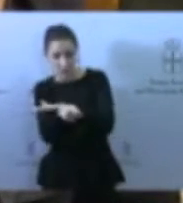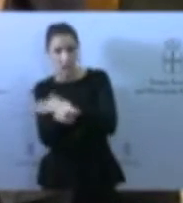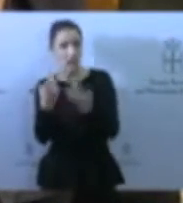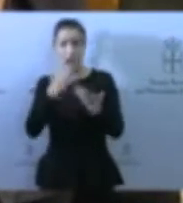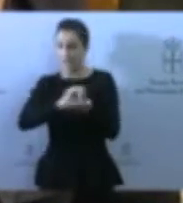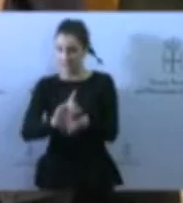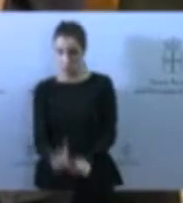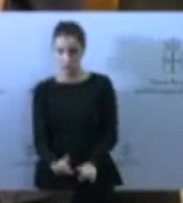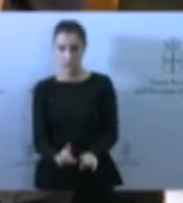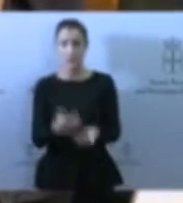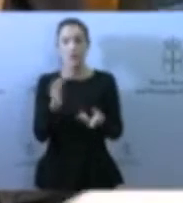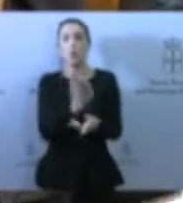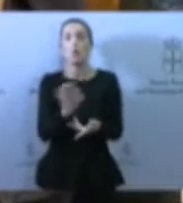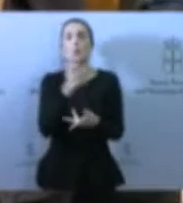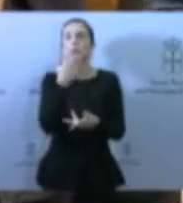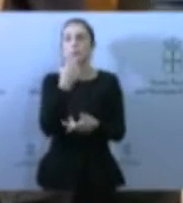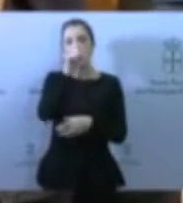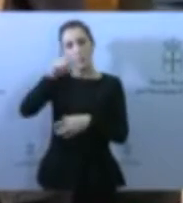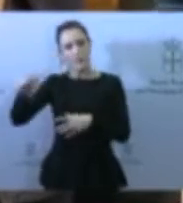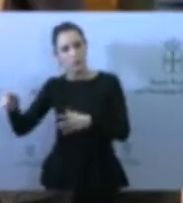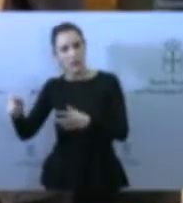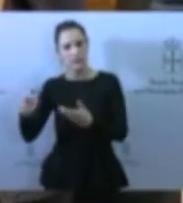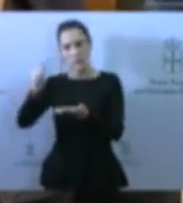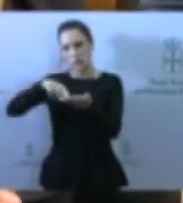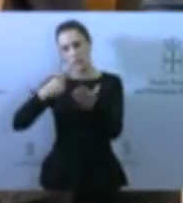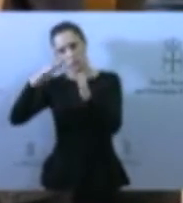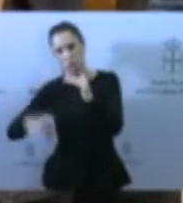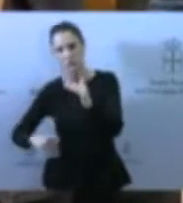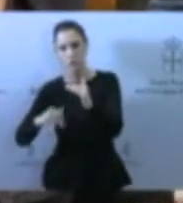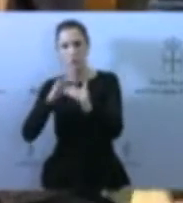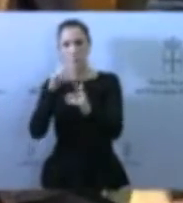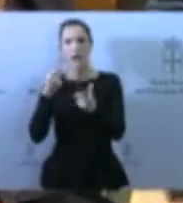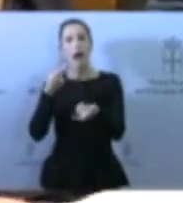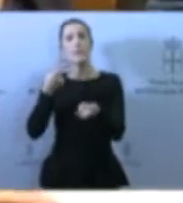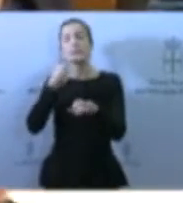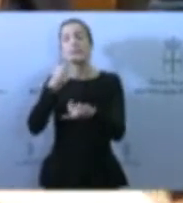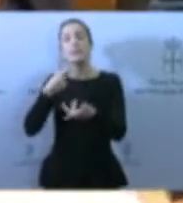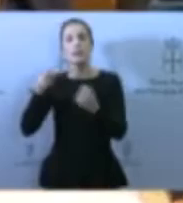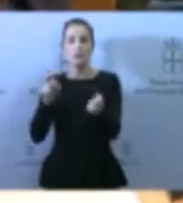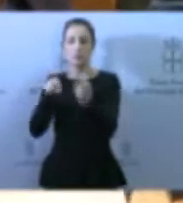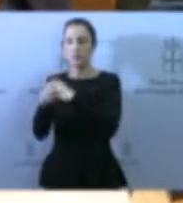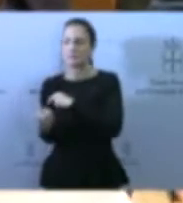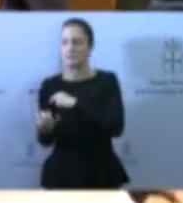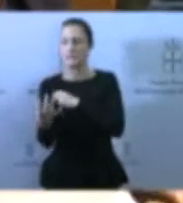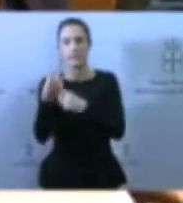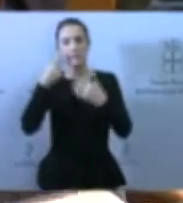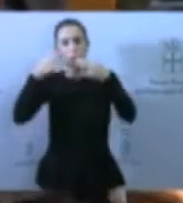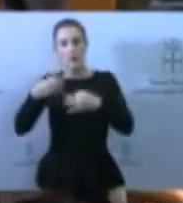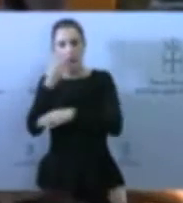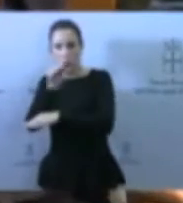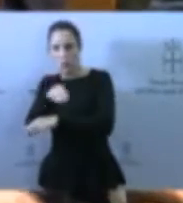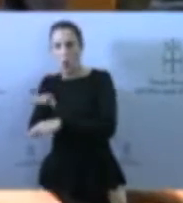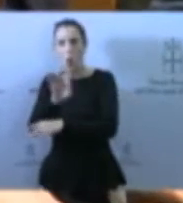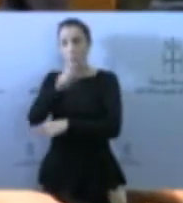sal gratis escatimar personal nes brigais que tienen que asegurar tamén el mantenimiento de les vías, que tienen que velar por el tránsito por ellas de personas y